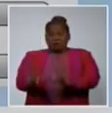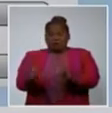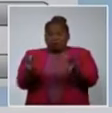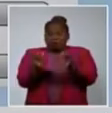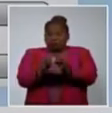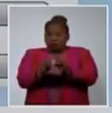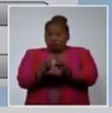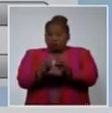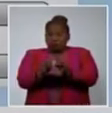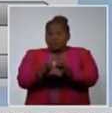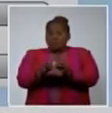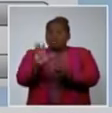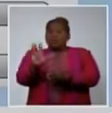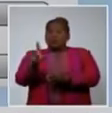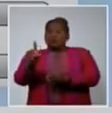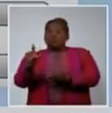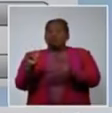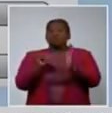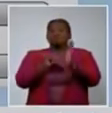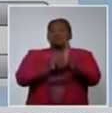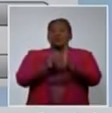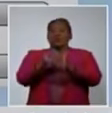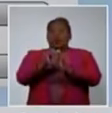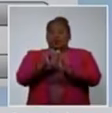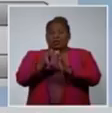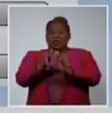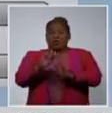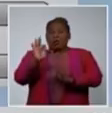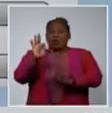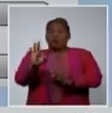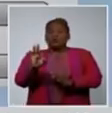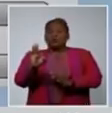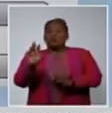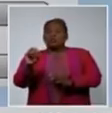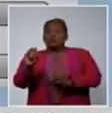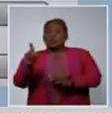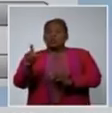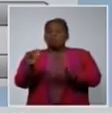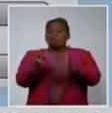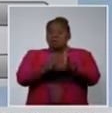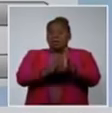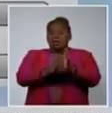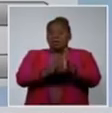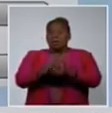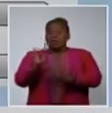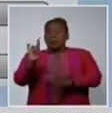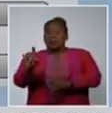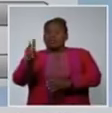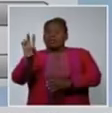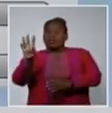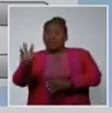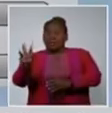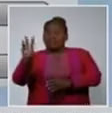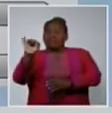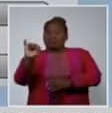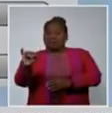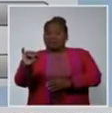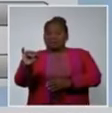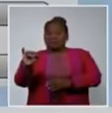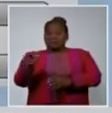51 millones 800 mil 936 esto representa el